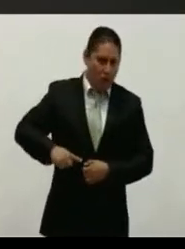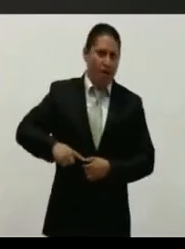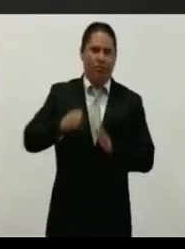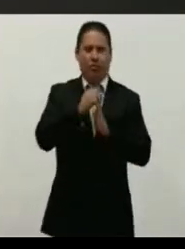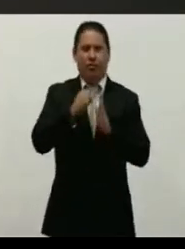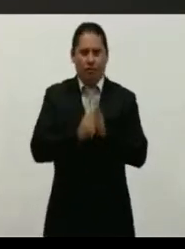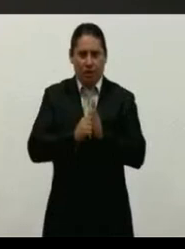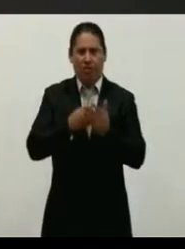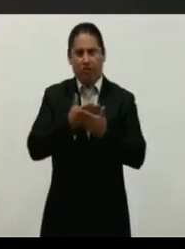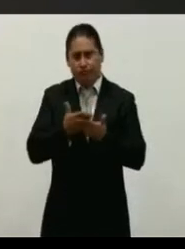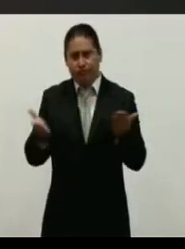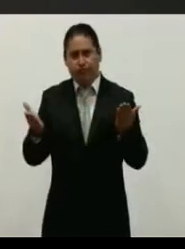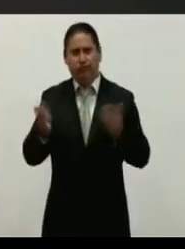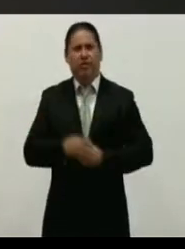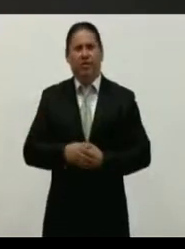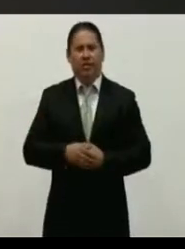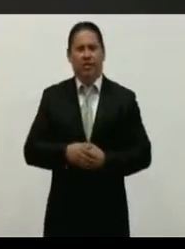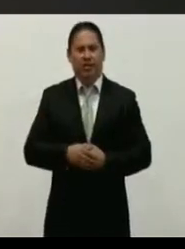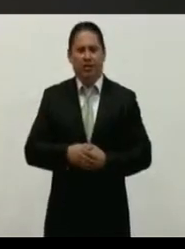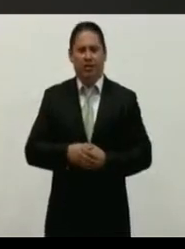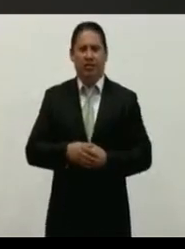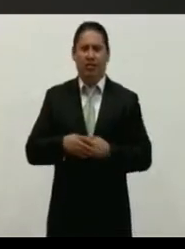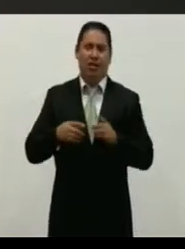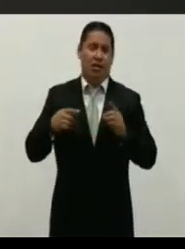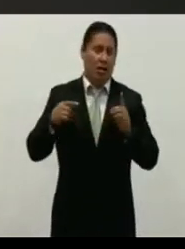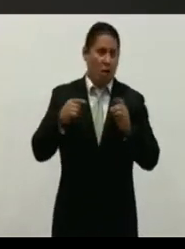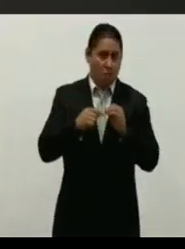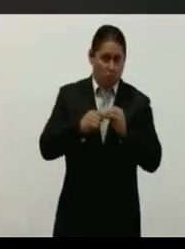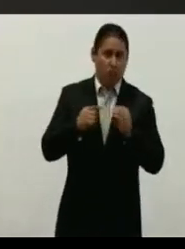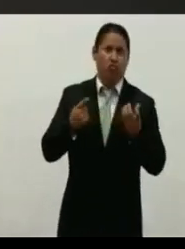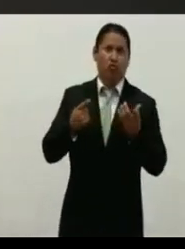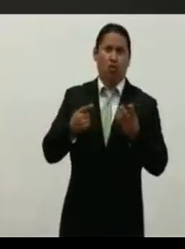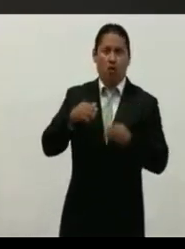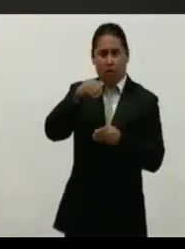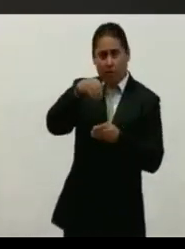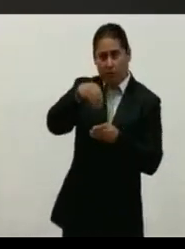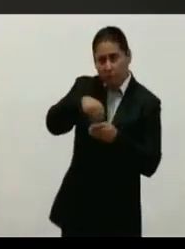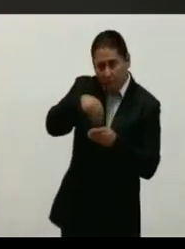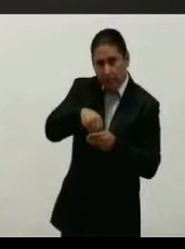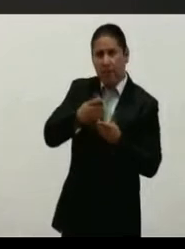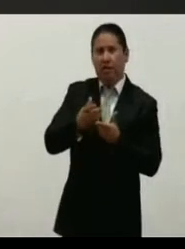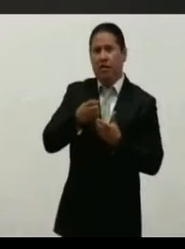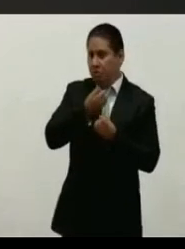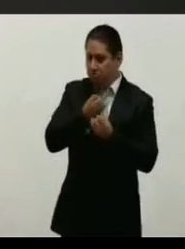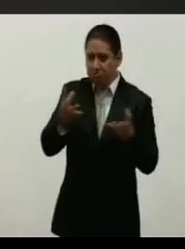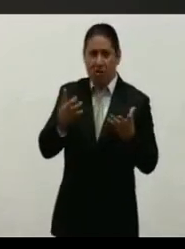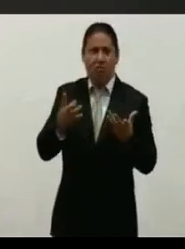público plural por medio del voto universal, libre, secreto, periódico e